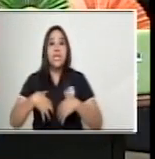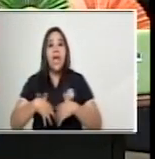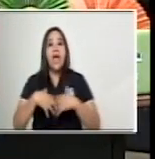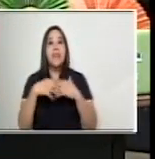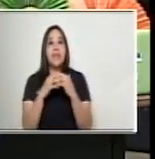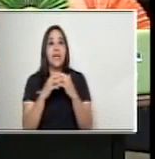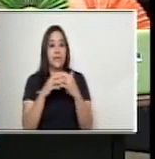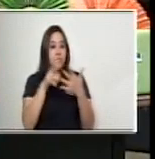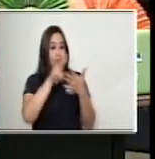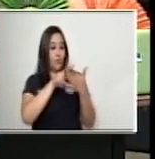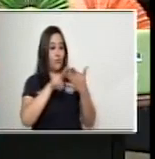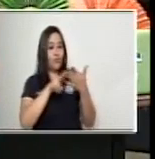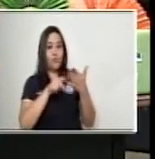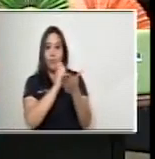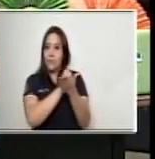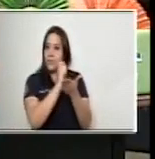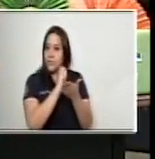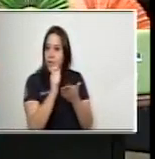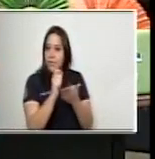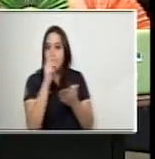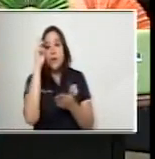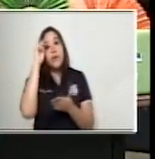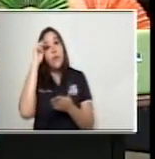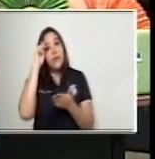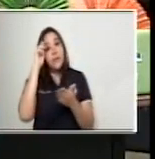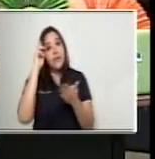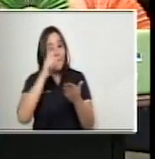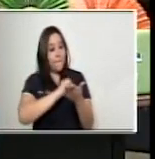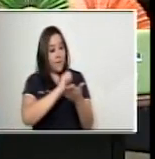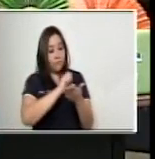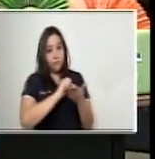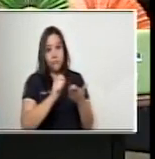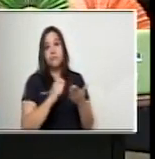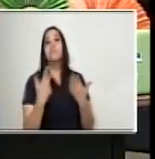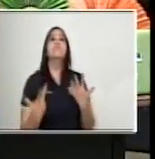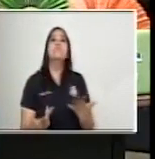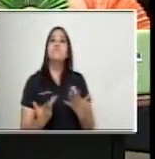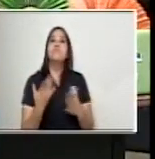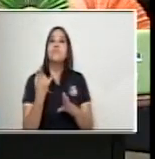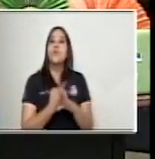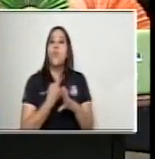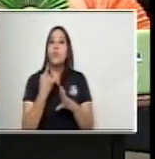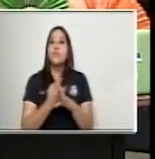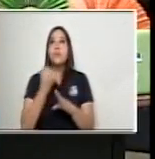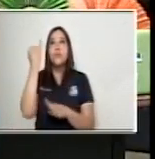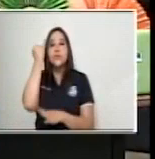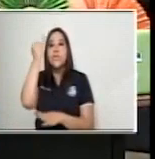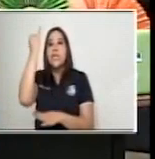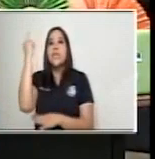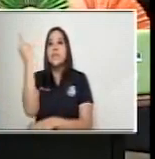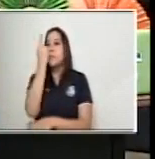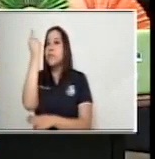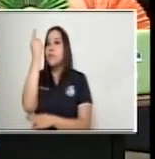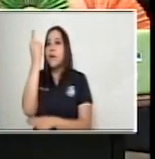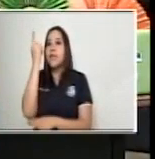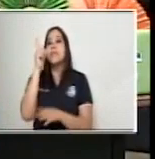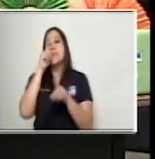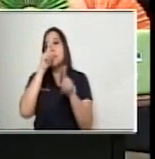textos escritos. Recordamos que para los textos escritos hacemos uso de ideas principales y